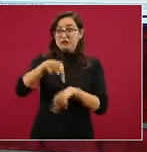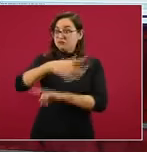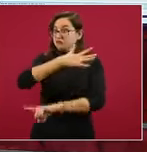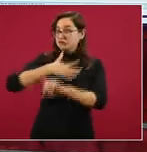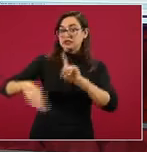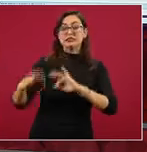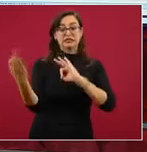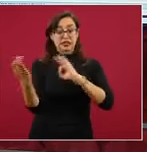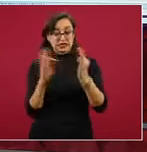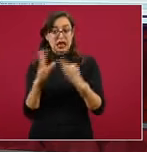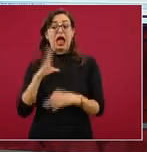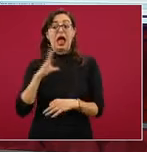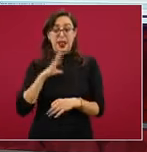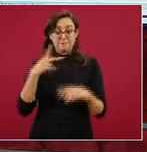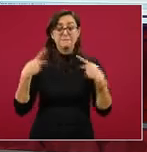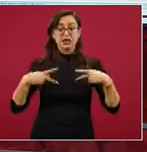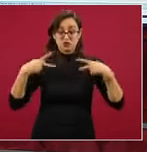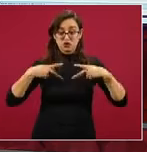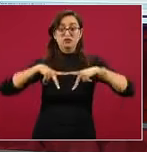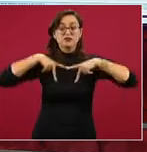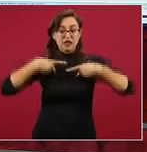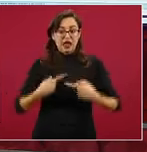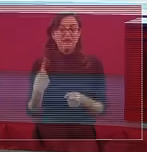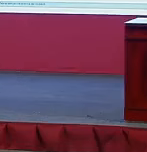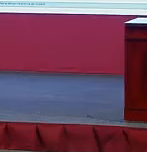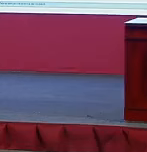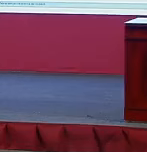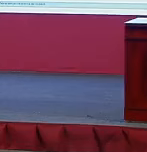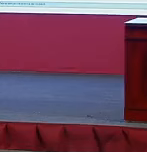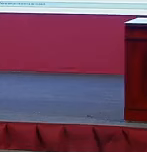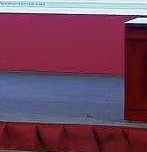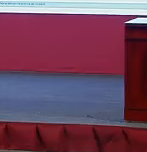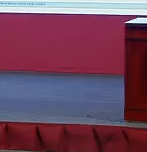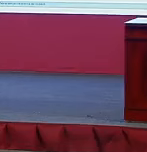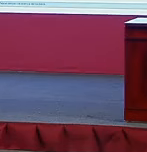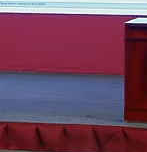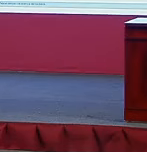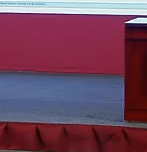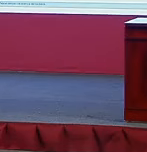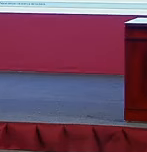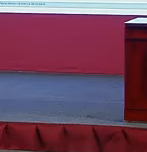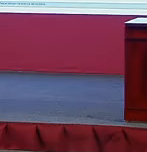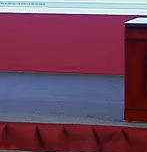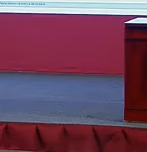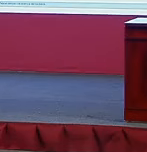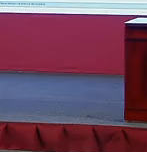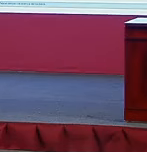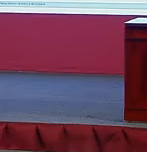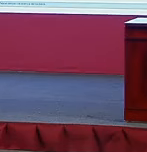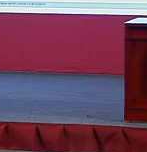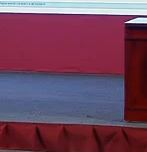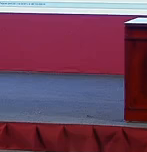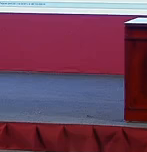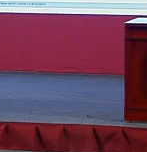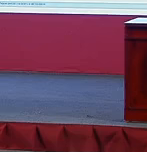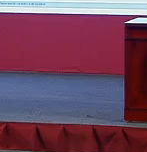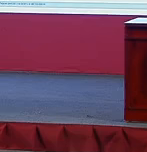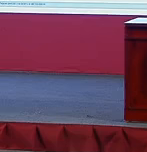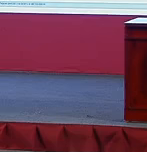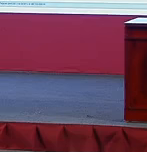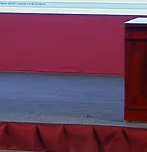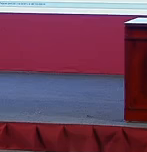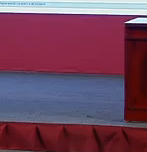estén atentos. Pero una de las cosas más importantes es que una vez que encontramos estos casos sospechosos, la idea es